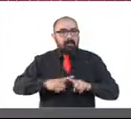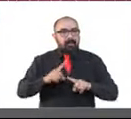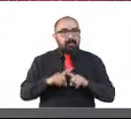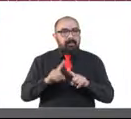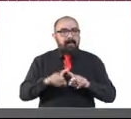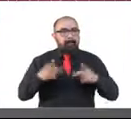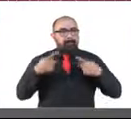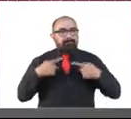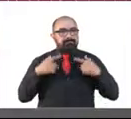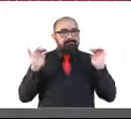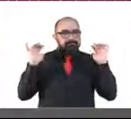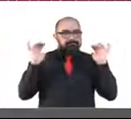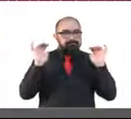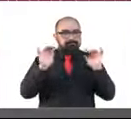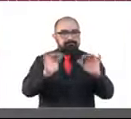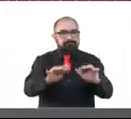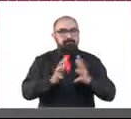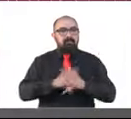por las personas.